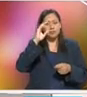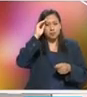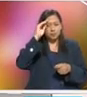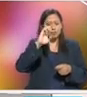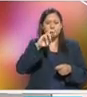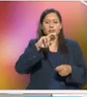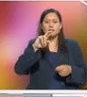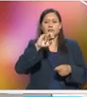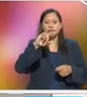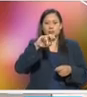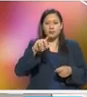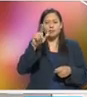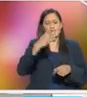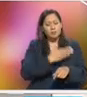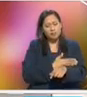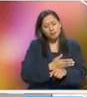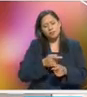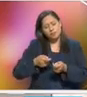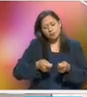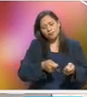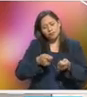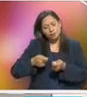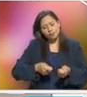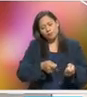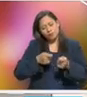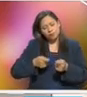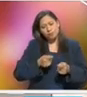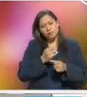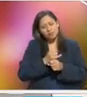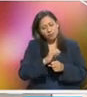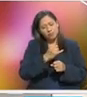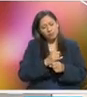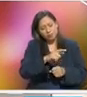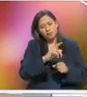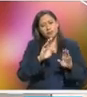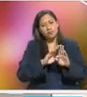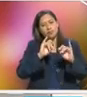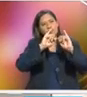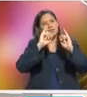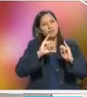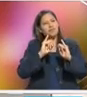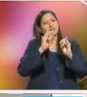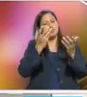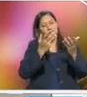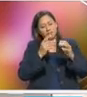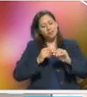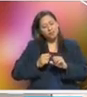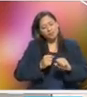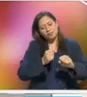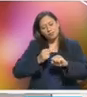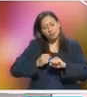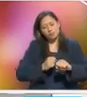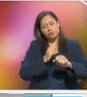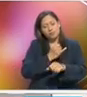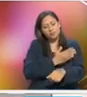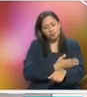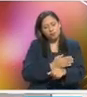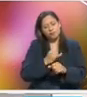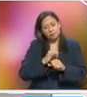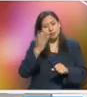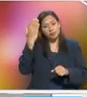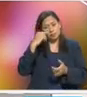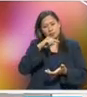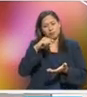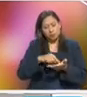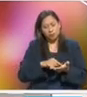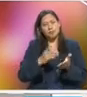Él tallaba casi todos los retablos de madera de los templos que en aquel entonces y en aquel lugar y en aquella época